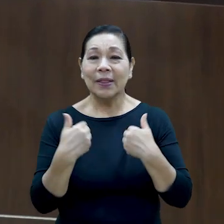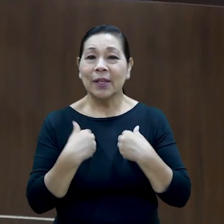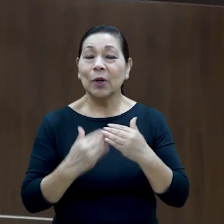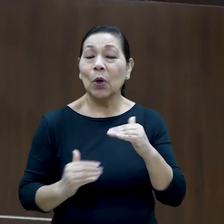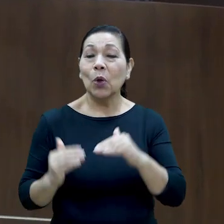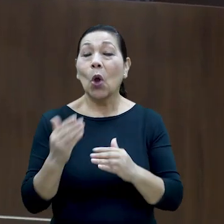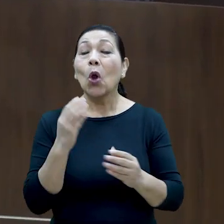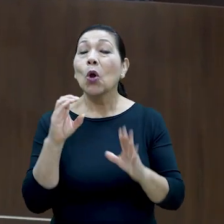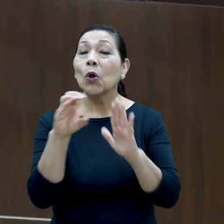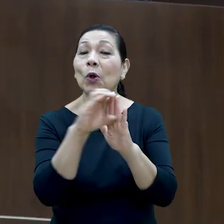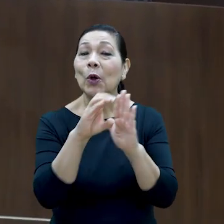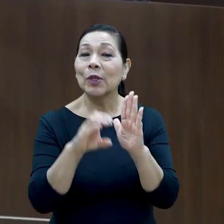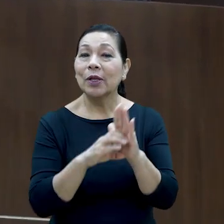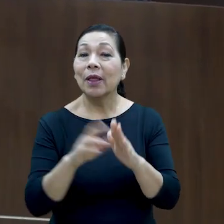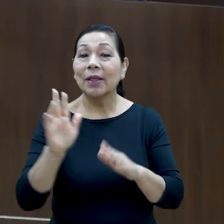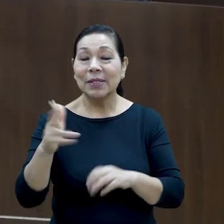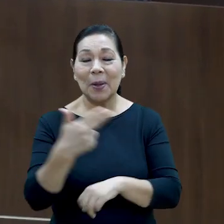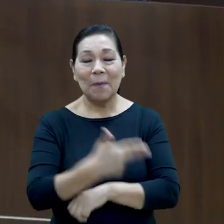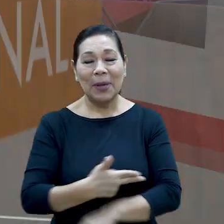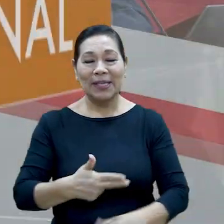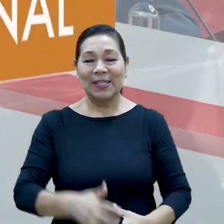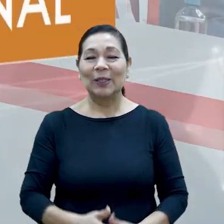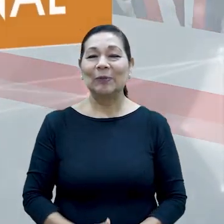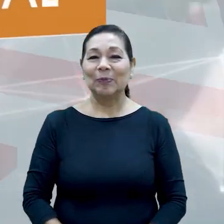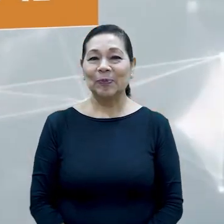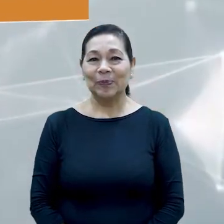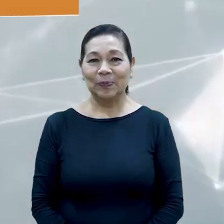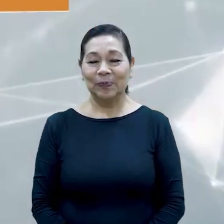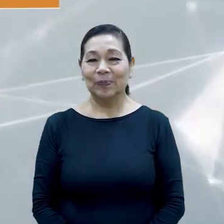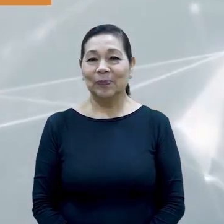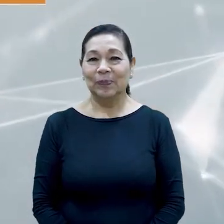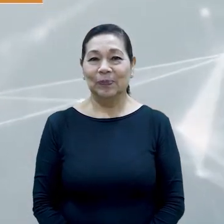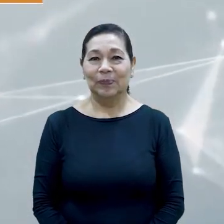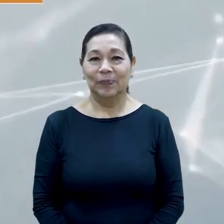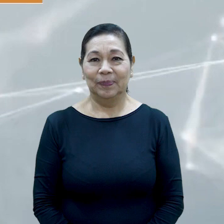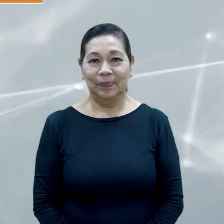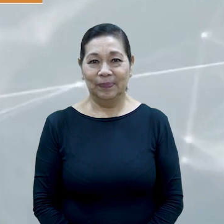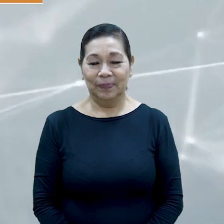que tiene la Corte de Constitucionalidad de Guatemala.